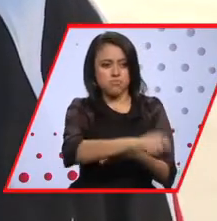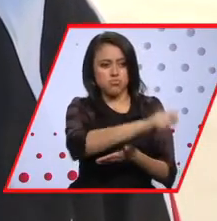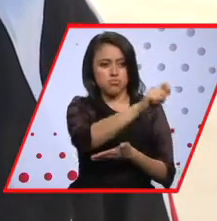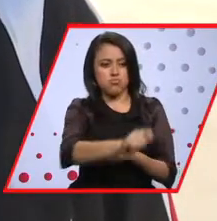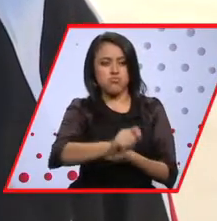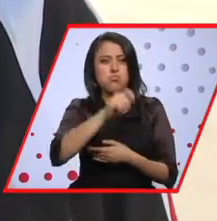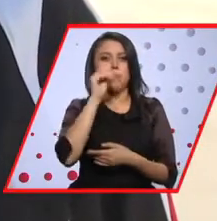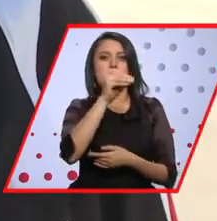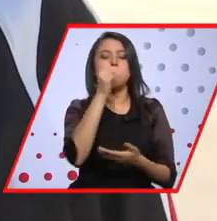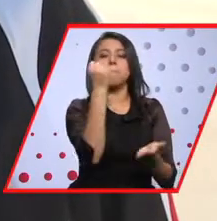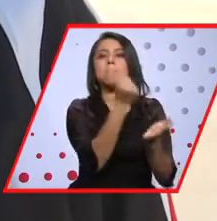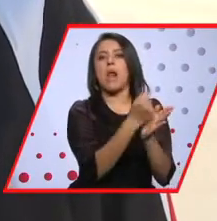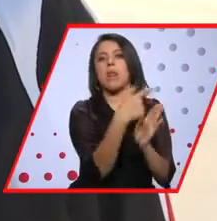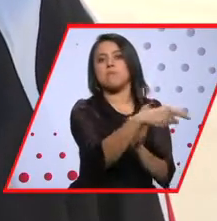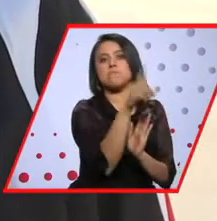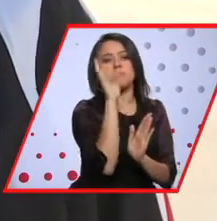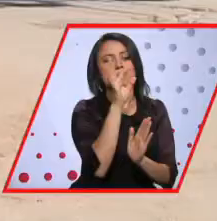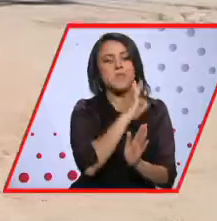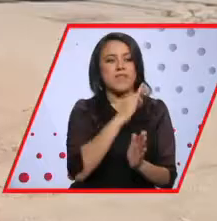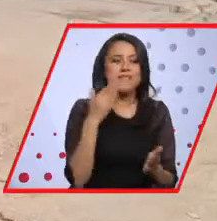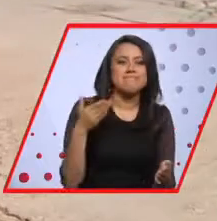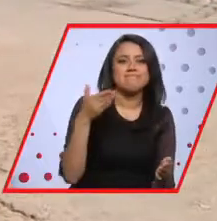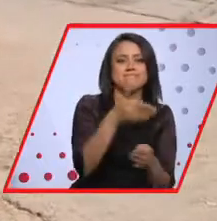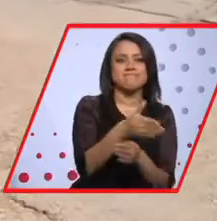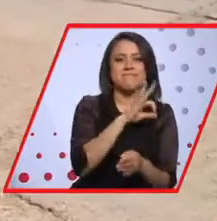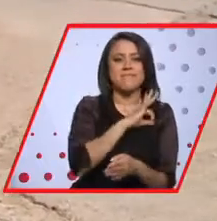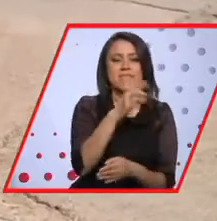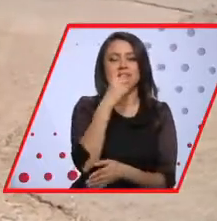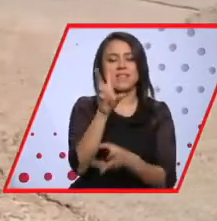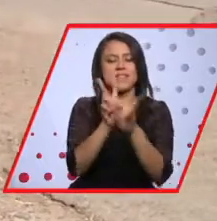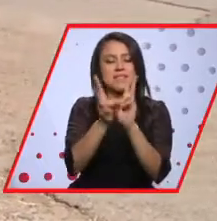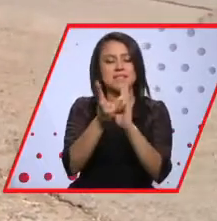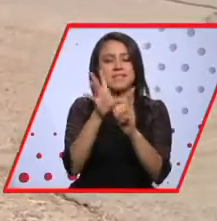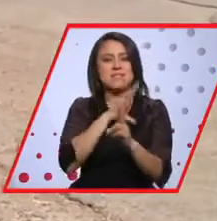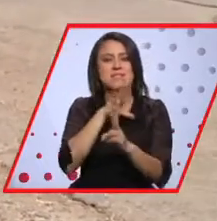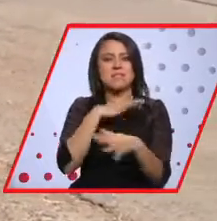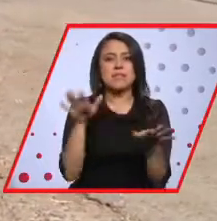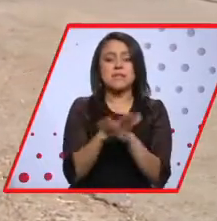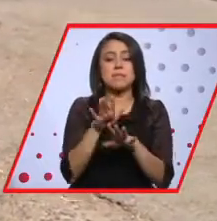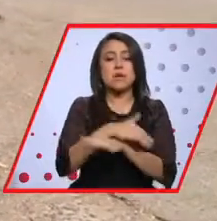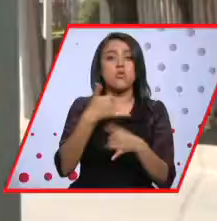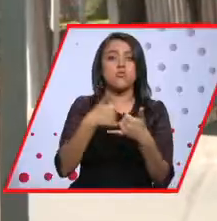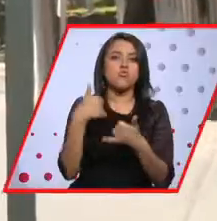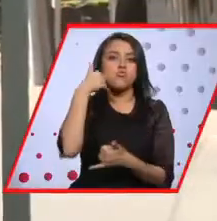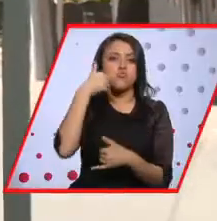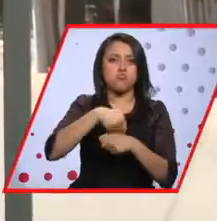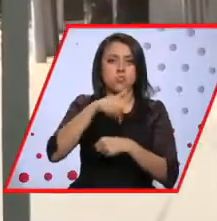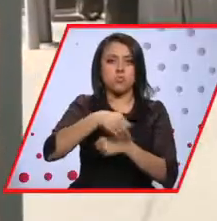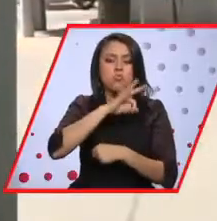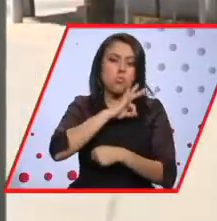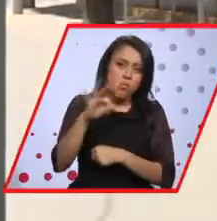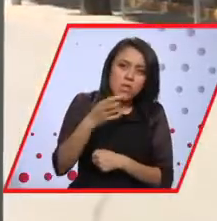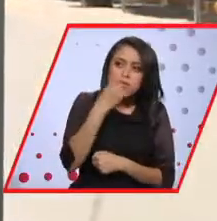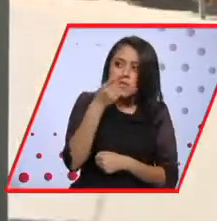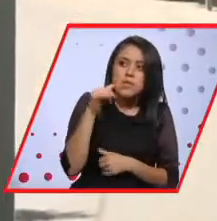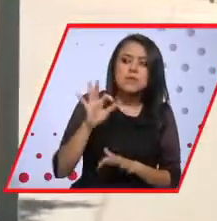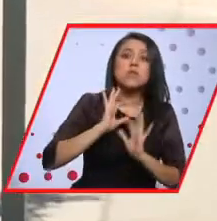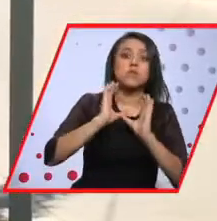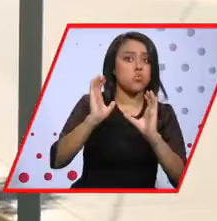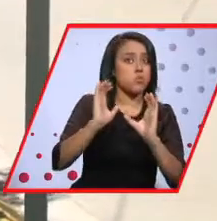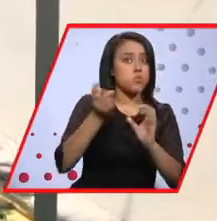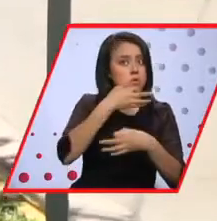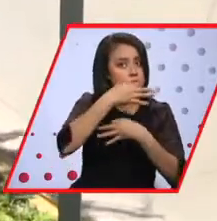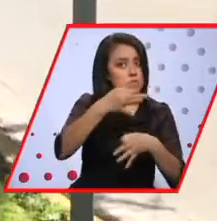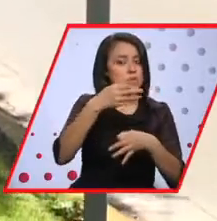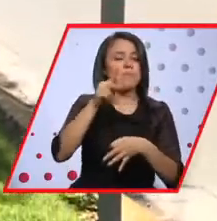había oportunidad de robar. Los vecinos han intercambiado números para avisarse ante cualquier actividad sospechosa,